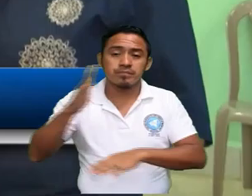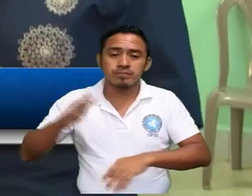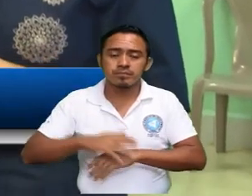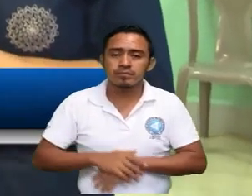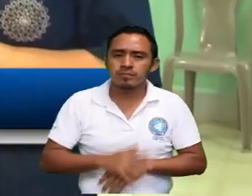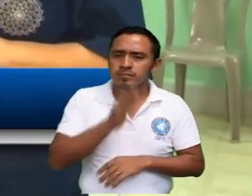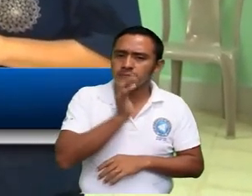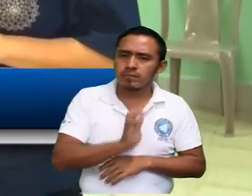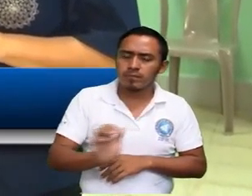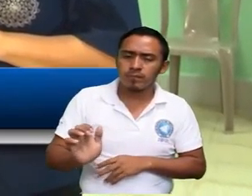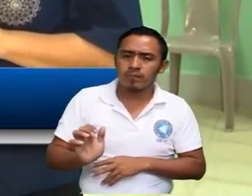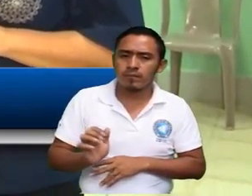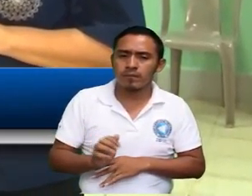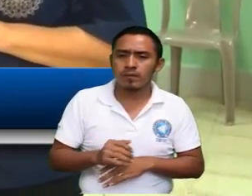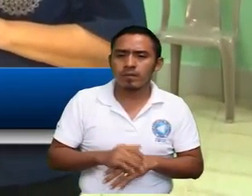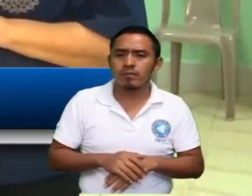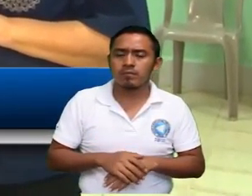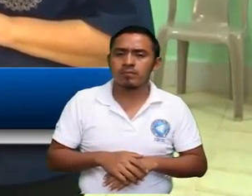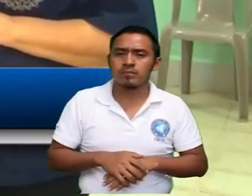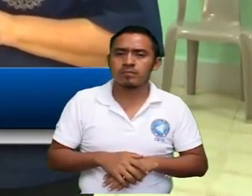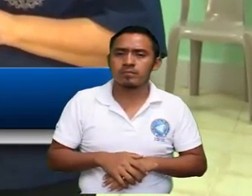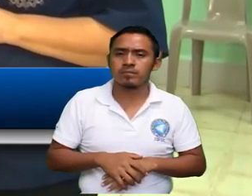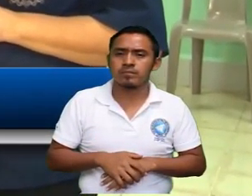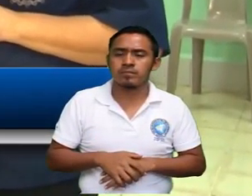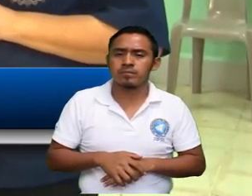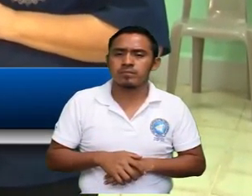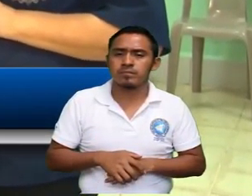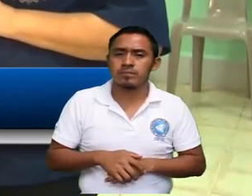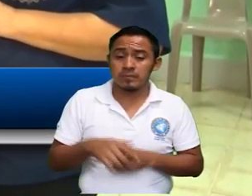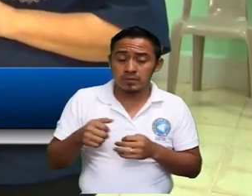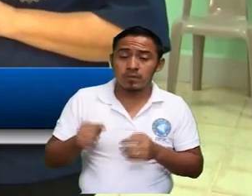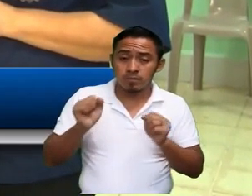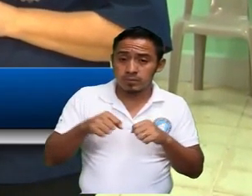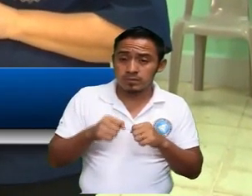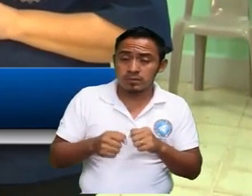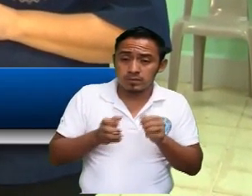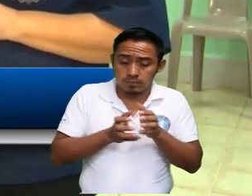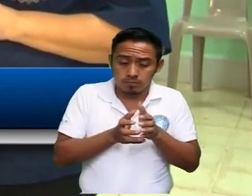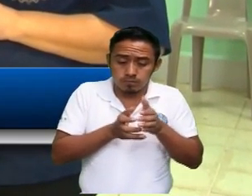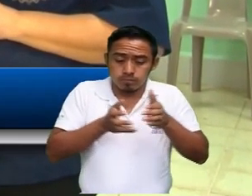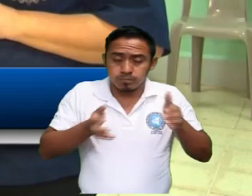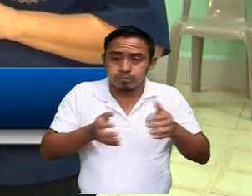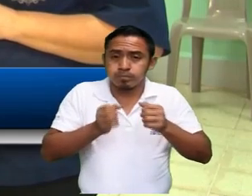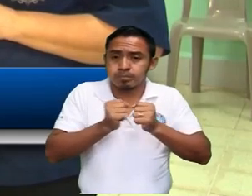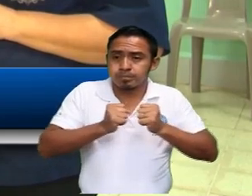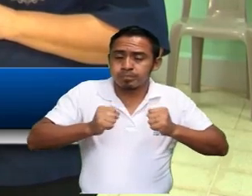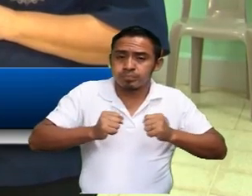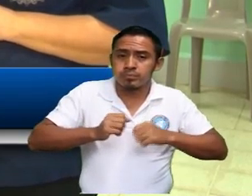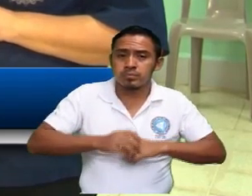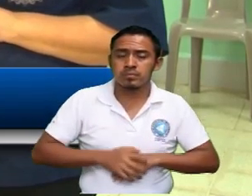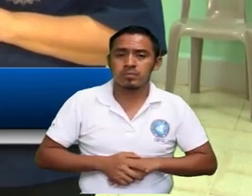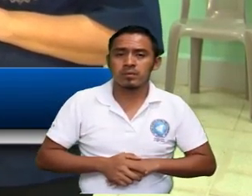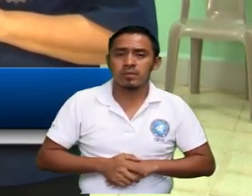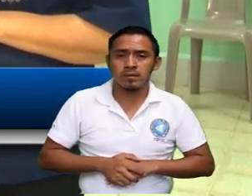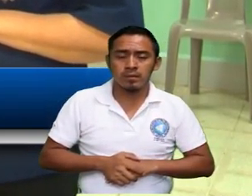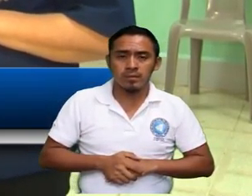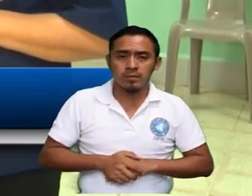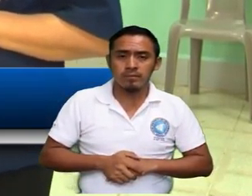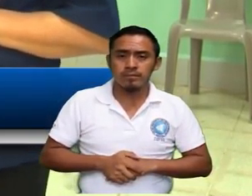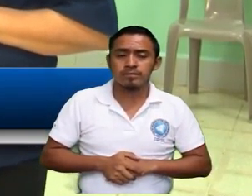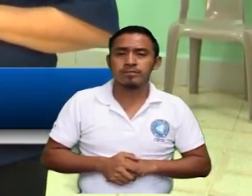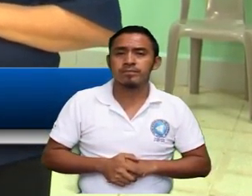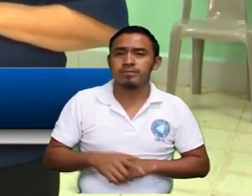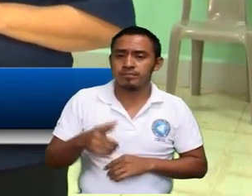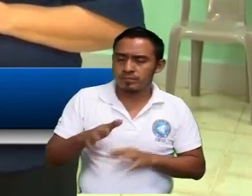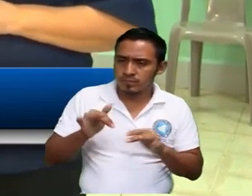Canguro, lo que alcanza es peso. Lo que gana es peso, no madurez. ¿Por qué? Es que ellos